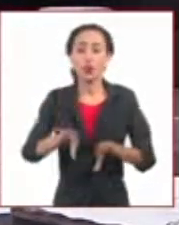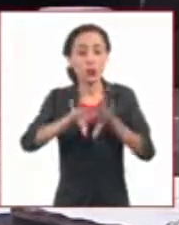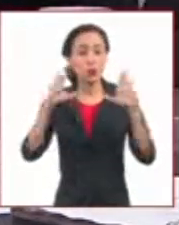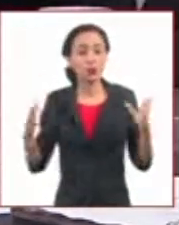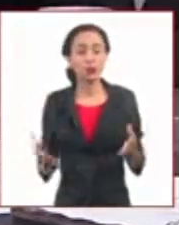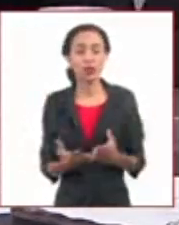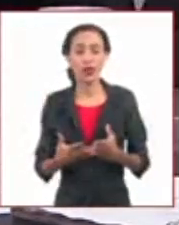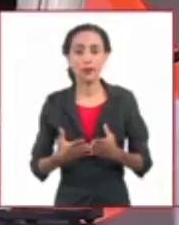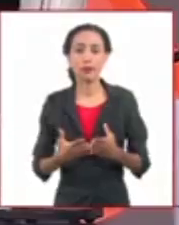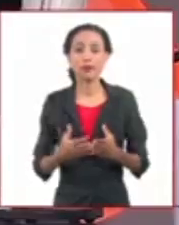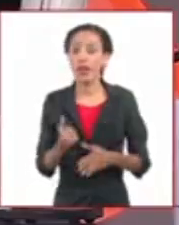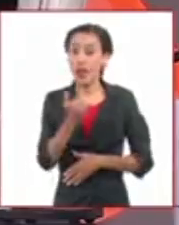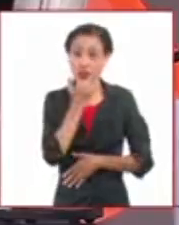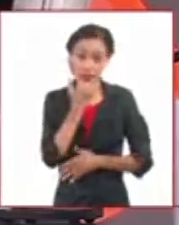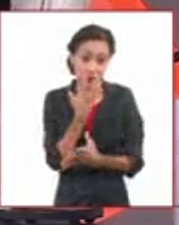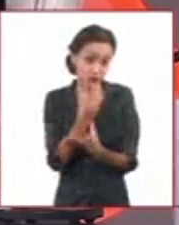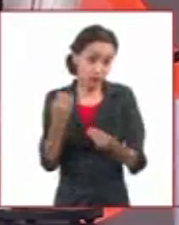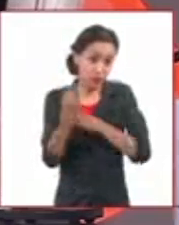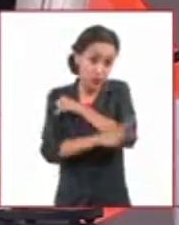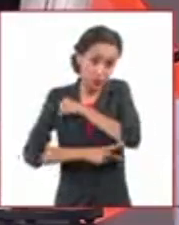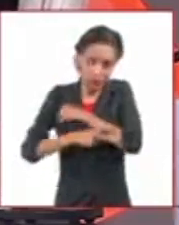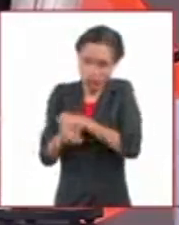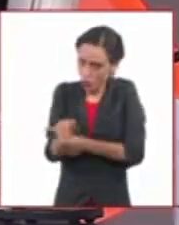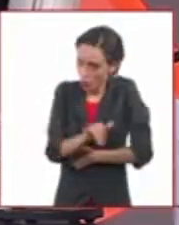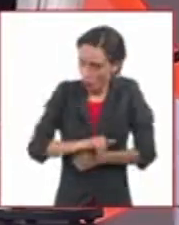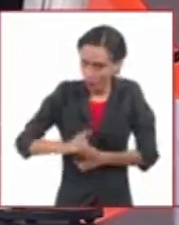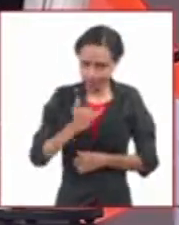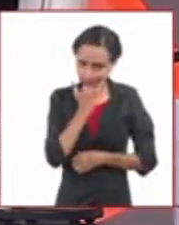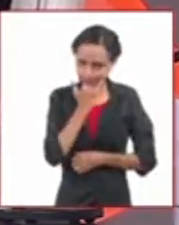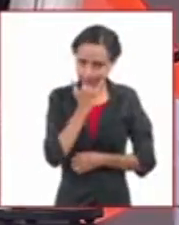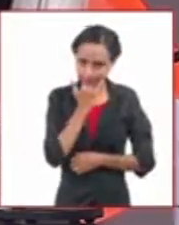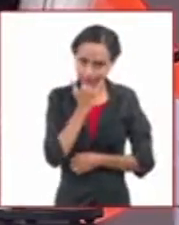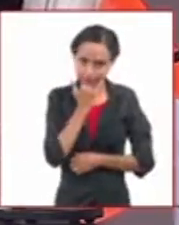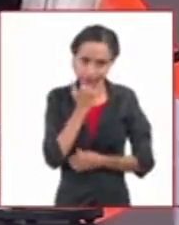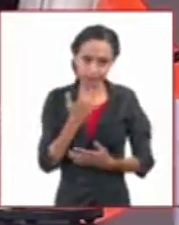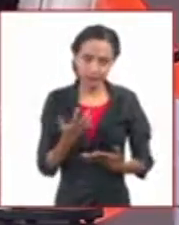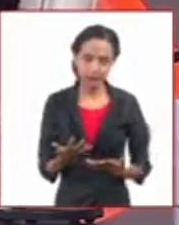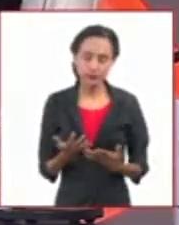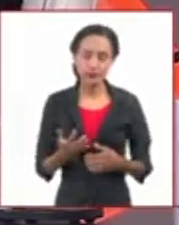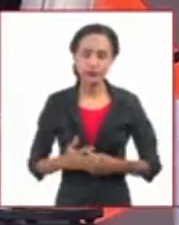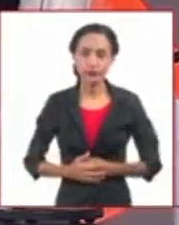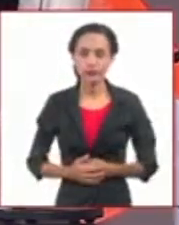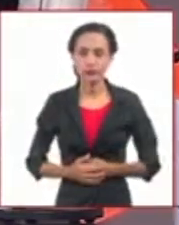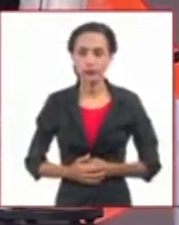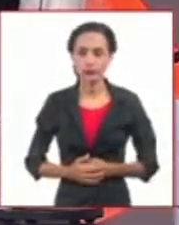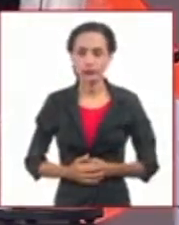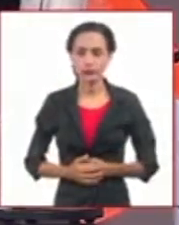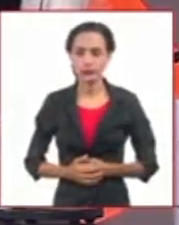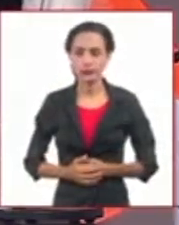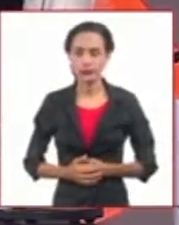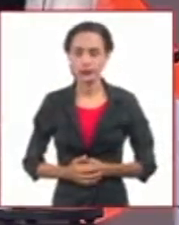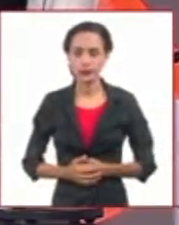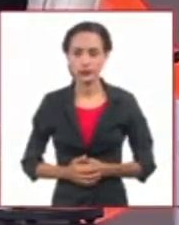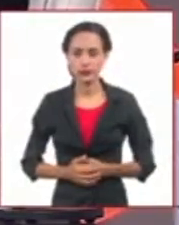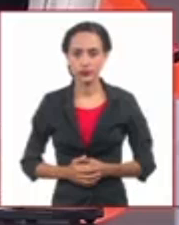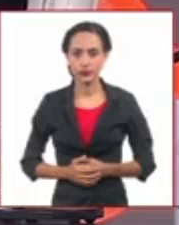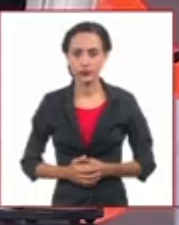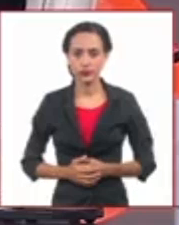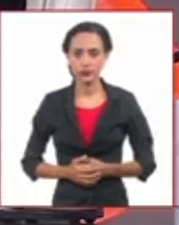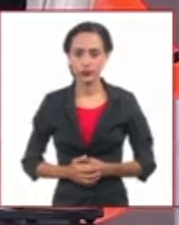los países por por igual en el sentido de que de qué internacional la crisis aunque por supuesto